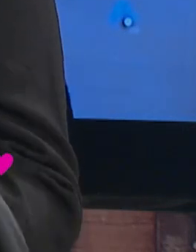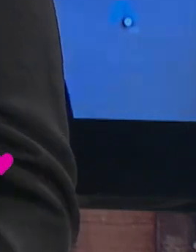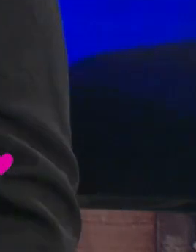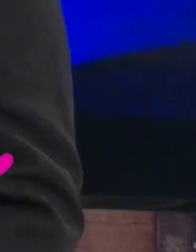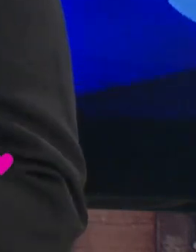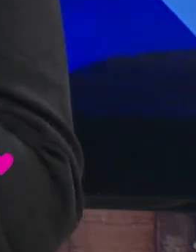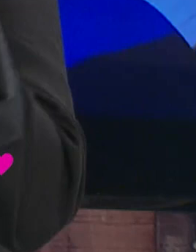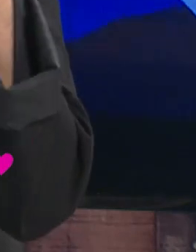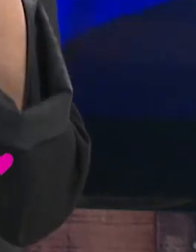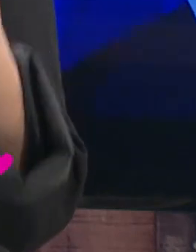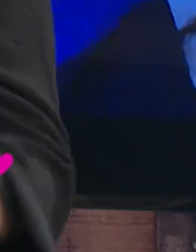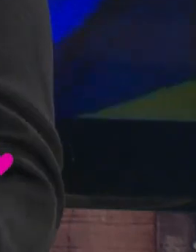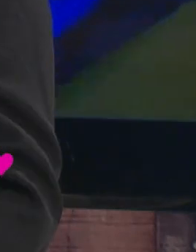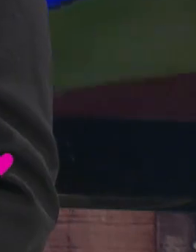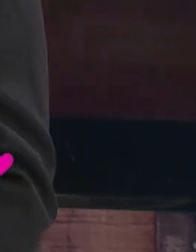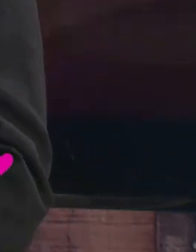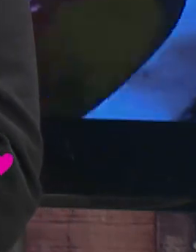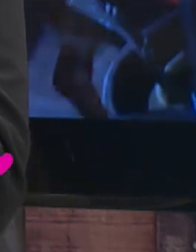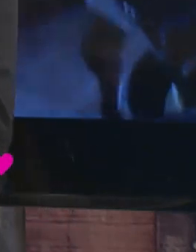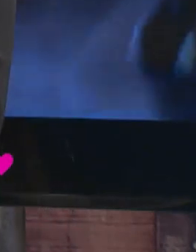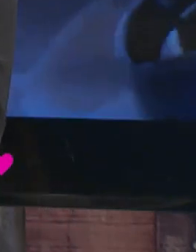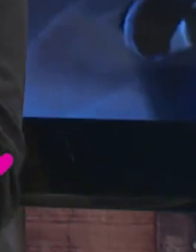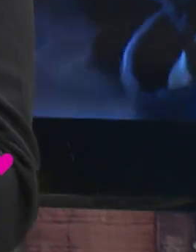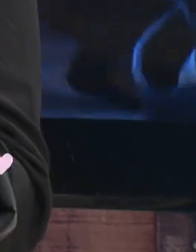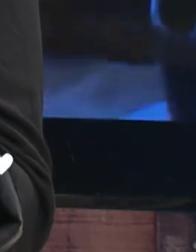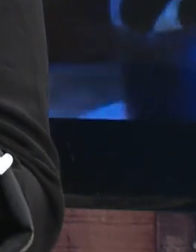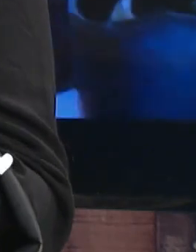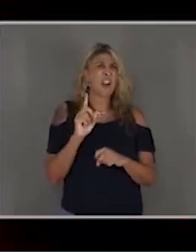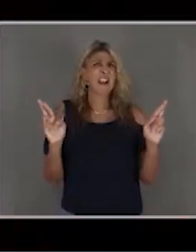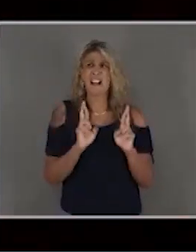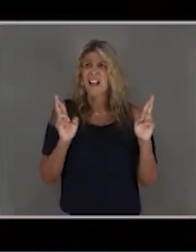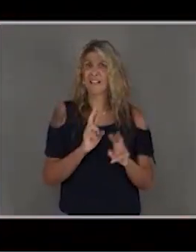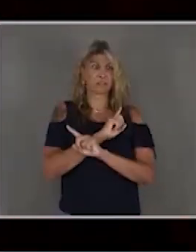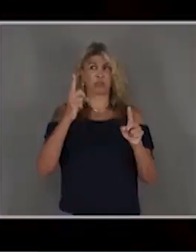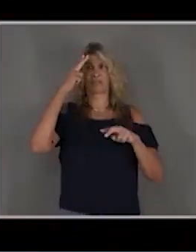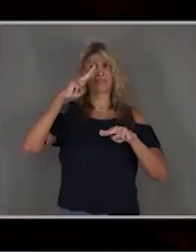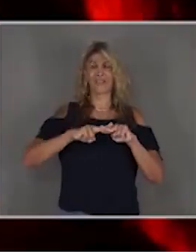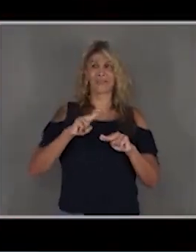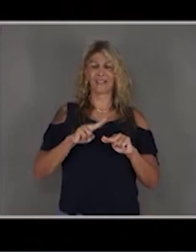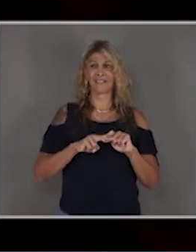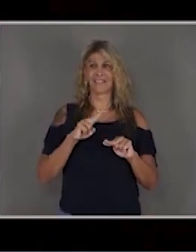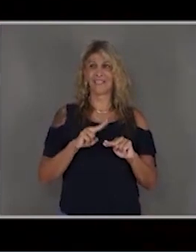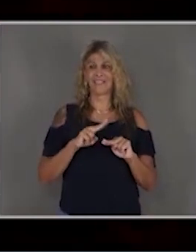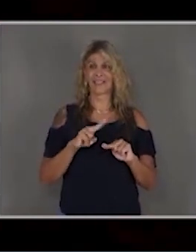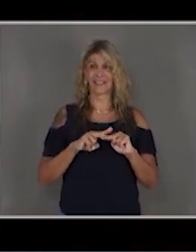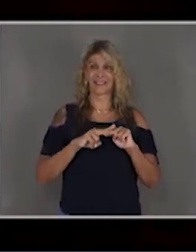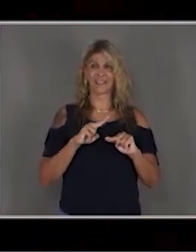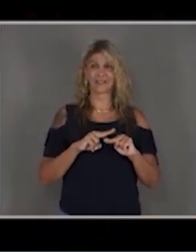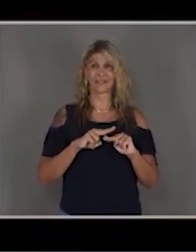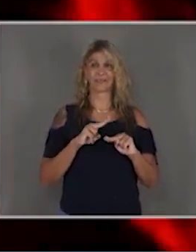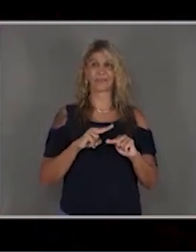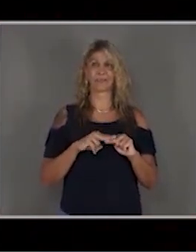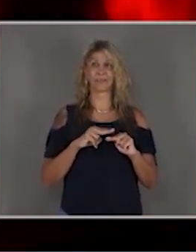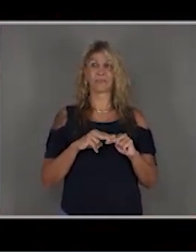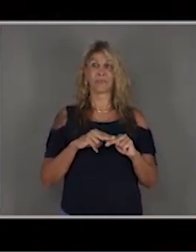tienen acceso a la educación porque tienen que salir a trabajar de lo que pueden porque el primer lugar donde las excluyen su familia